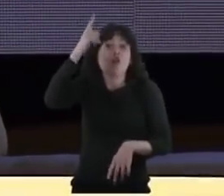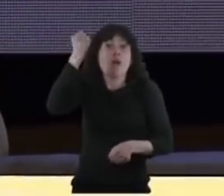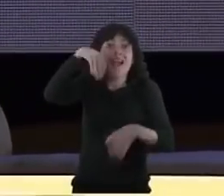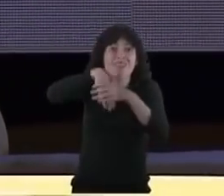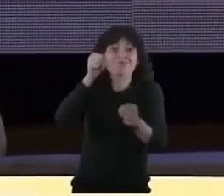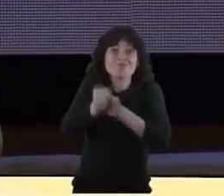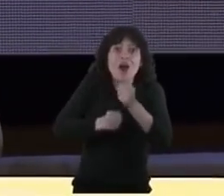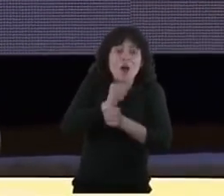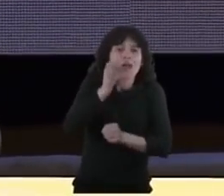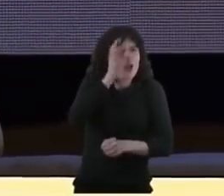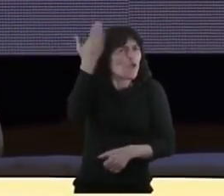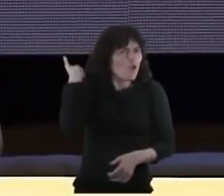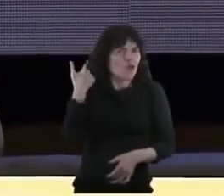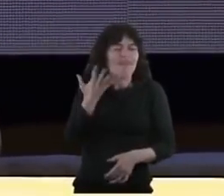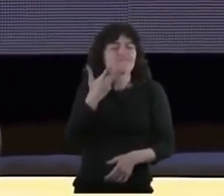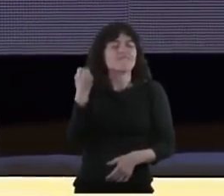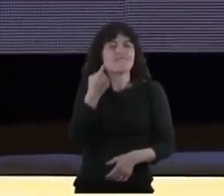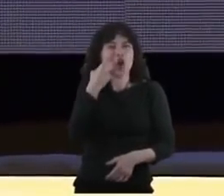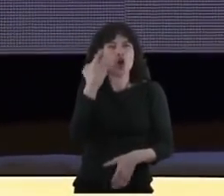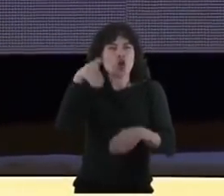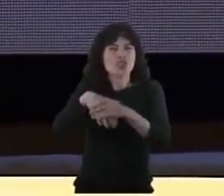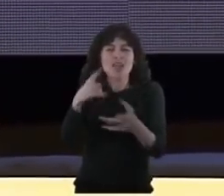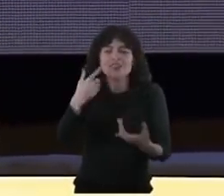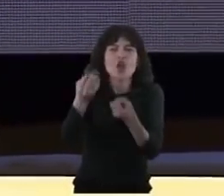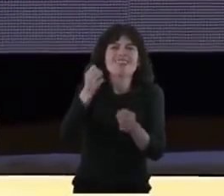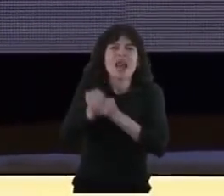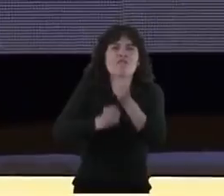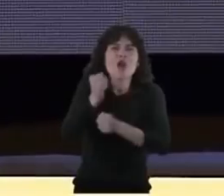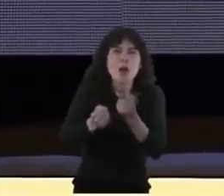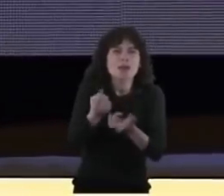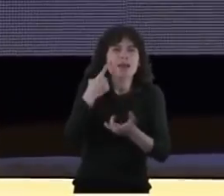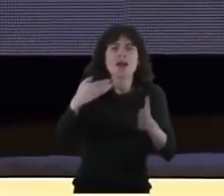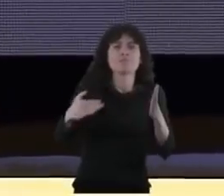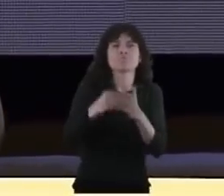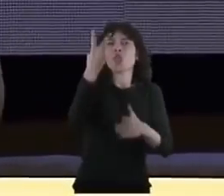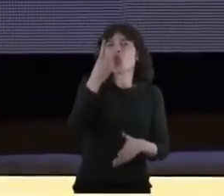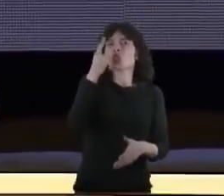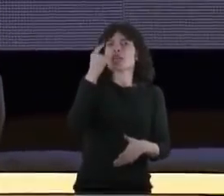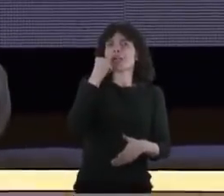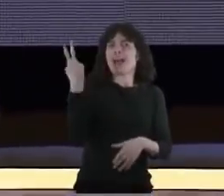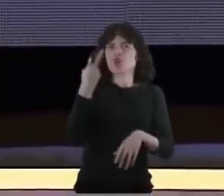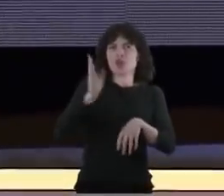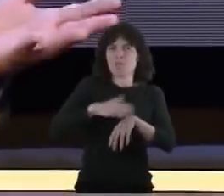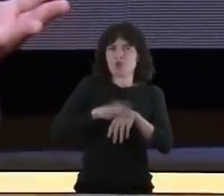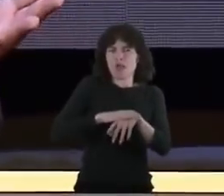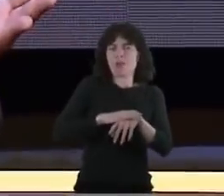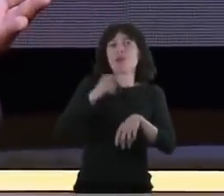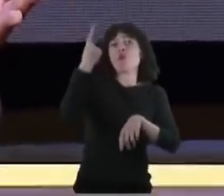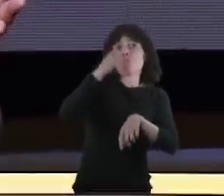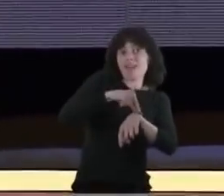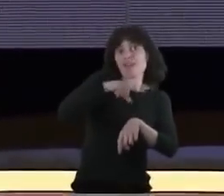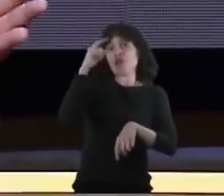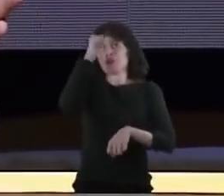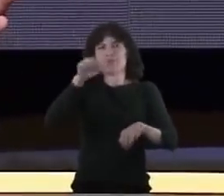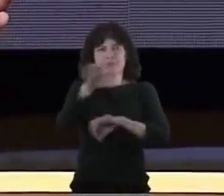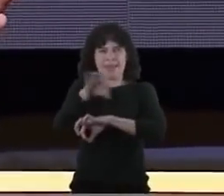pero algún día quisiera conocerla, que para mí fue emblemática. Dos hermanos, un ingeniero y un médico, se unieron para hacer respiradores